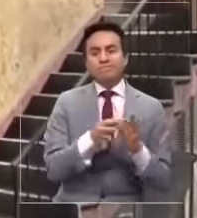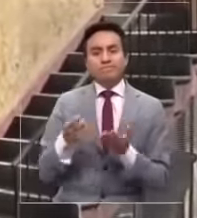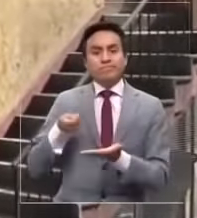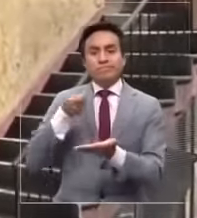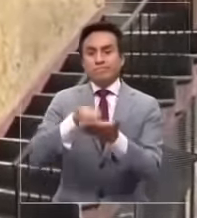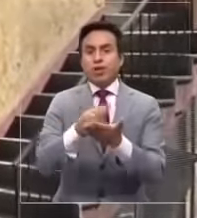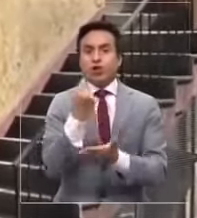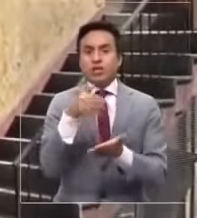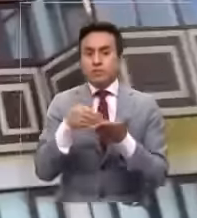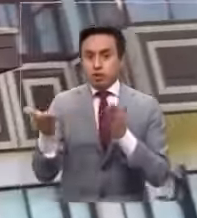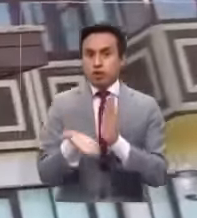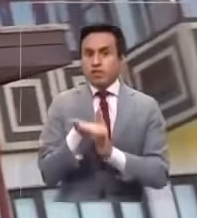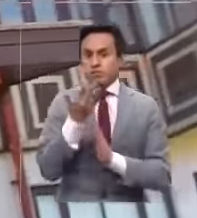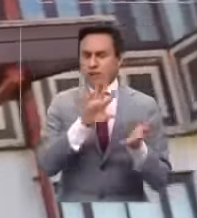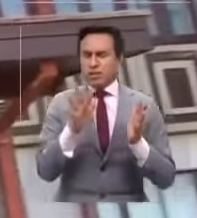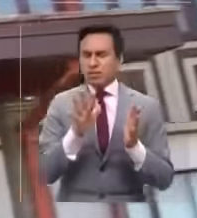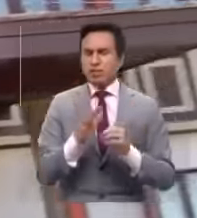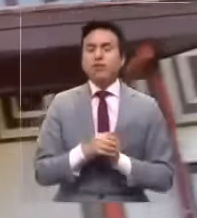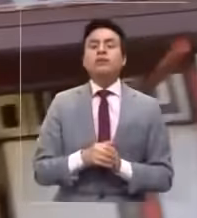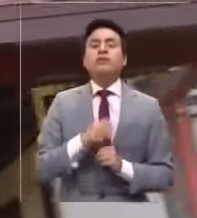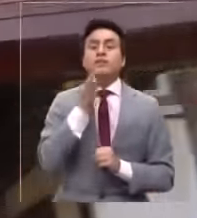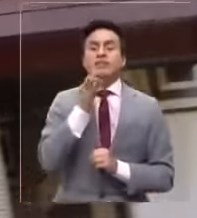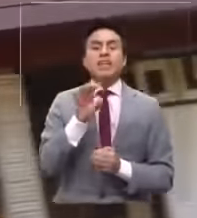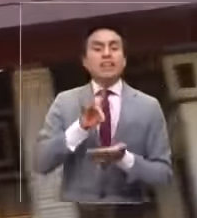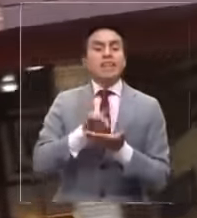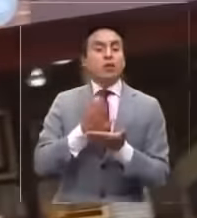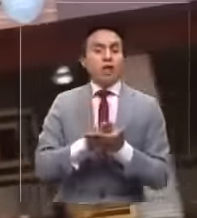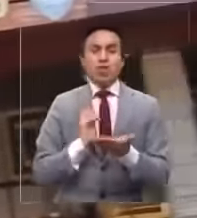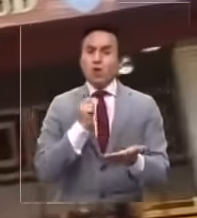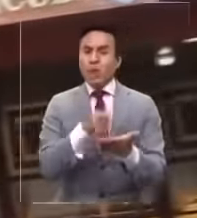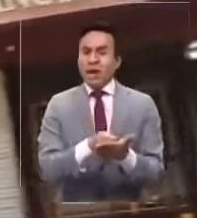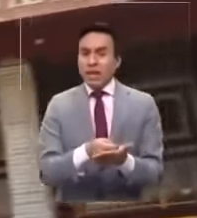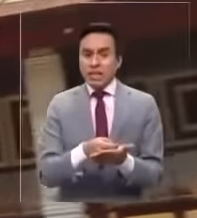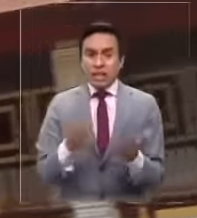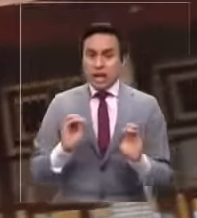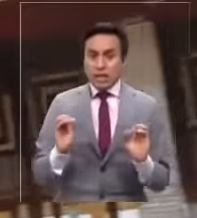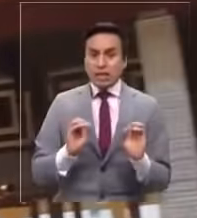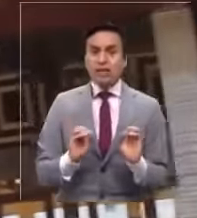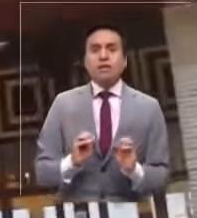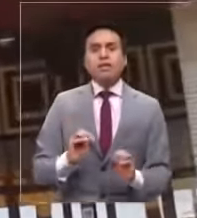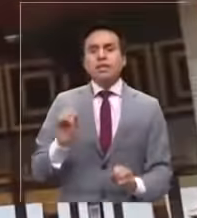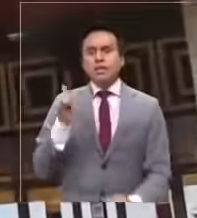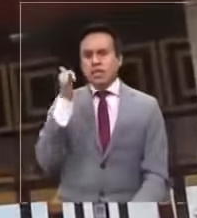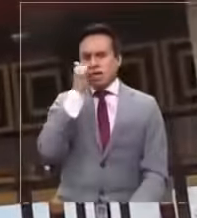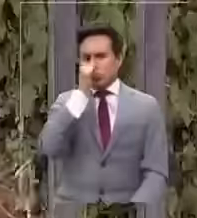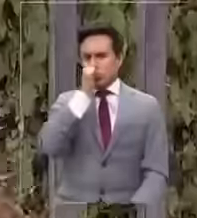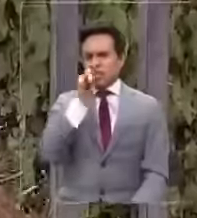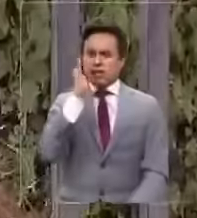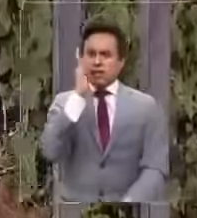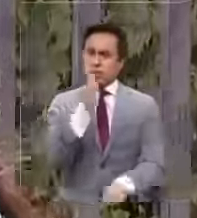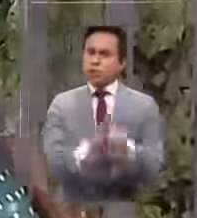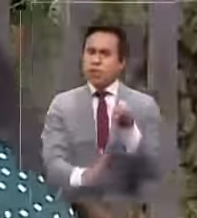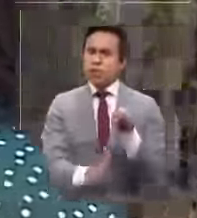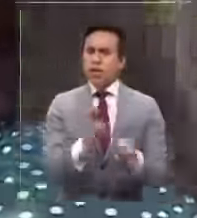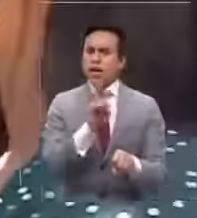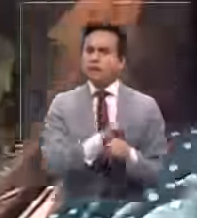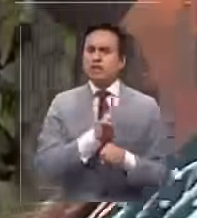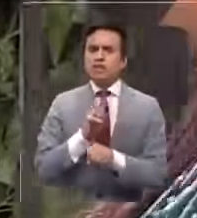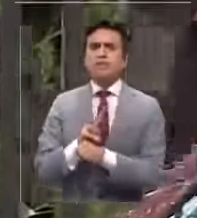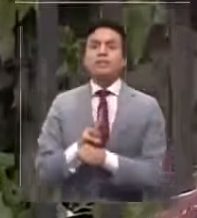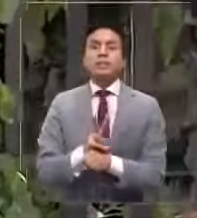los 11 millones. Pero más allá de la deuda que no ha sido pagada, las irregularidades al momento de desvincular a